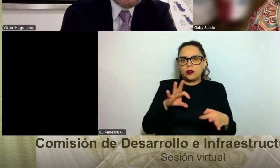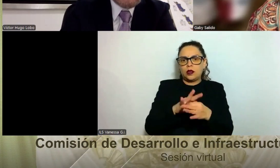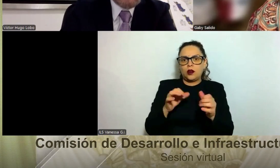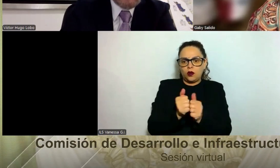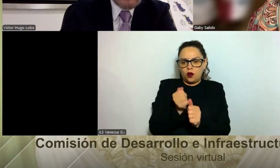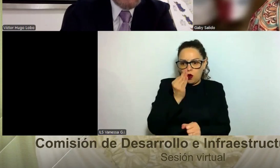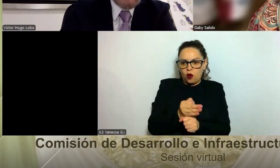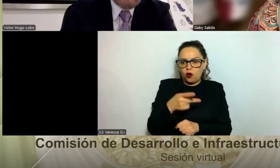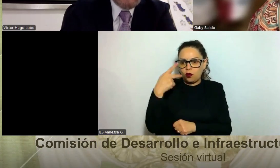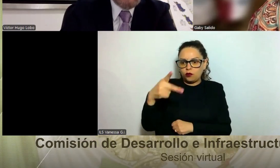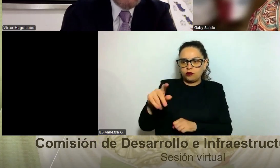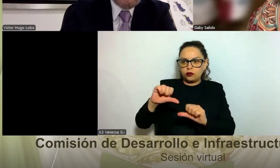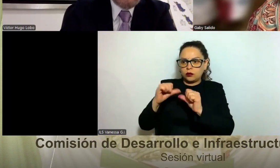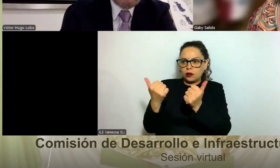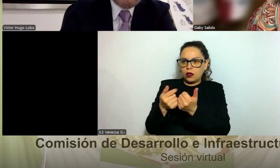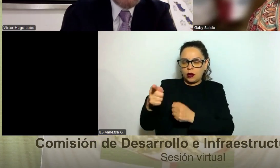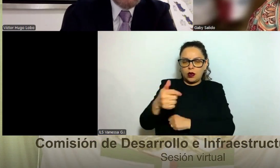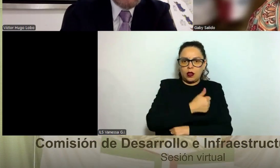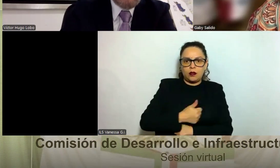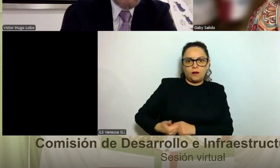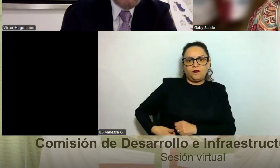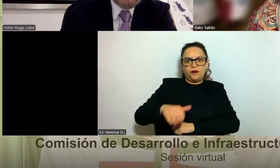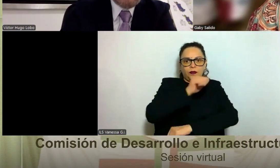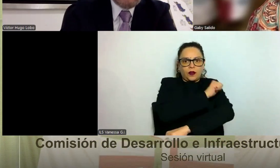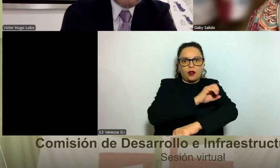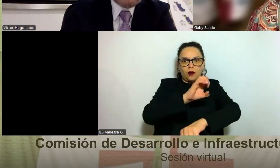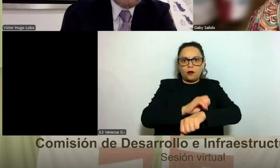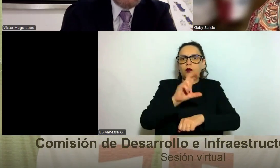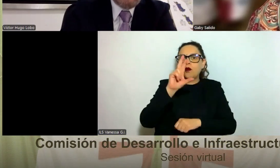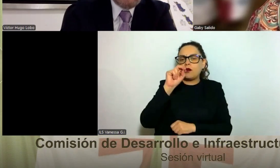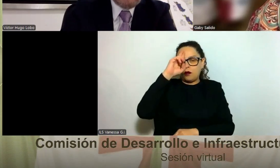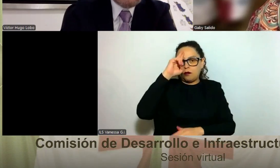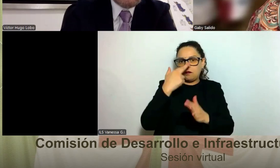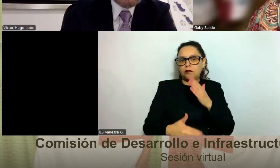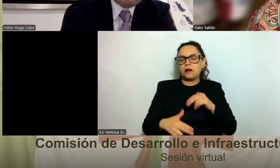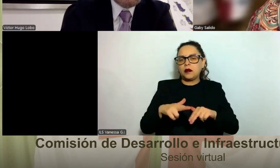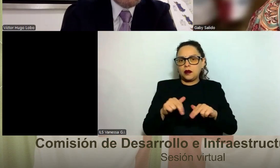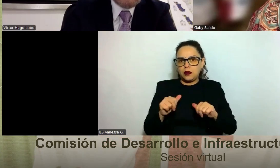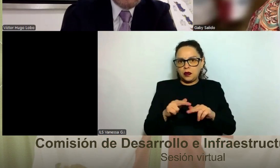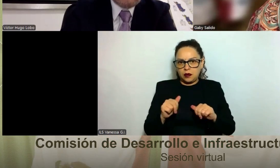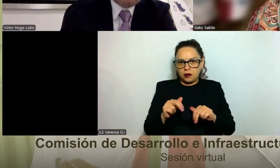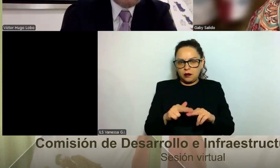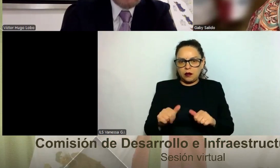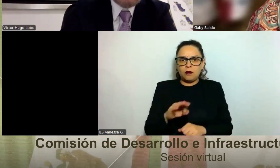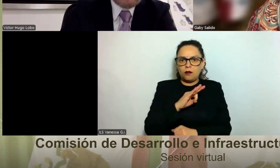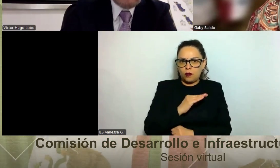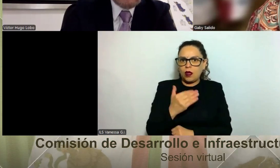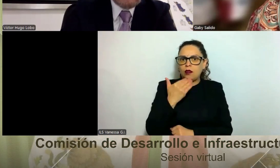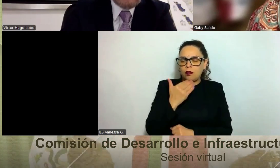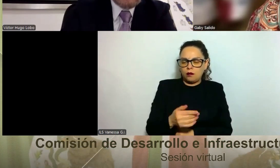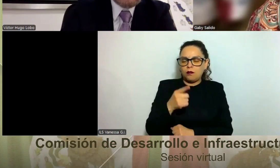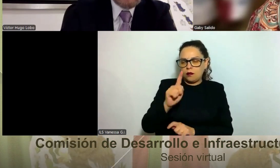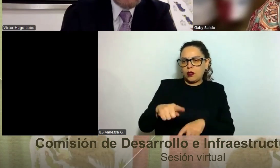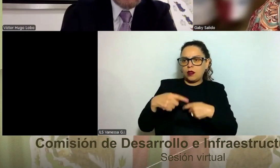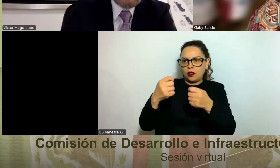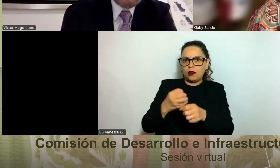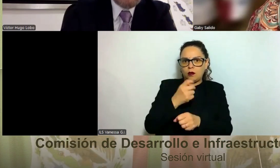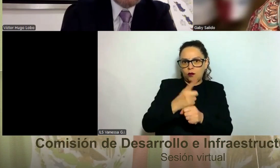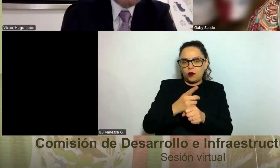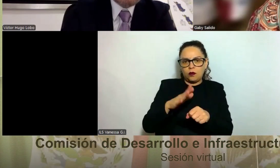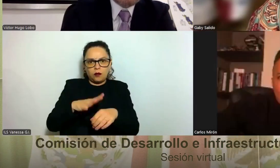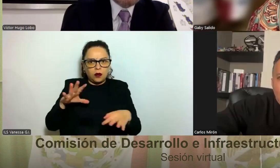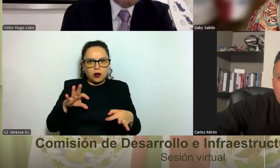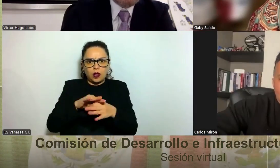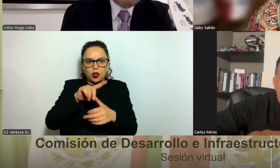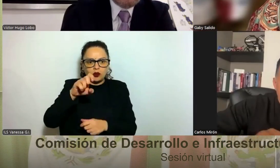de este sector en Álvaro Obregón, permitiendo que el inmueble objeto a la iniciativa pueda ejercer los usos ajustados a la realidad de la zona, generando